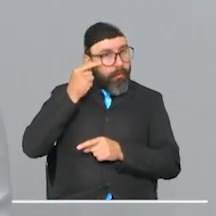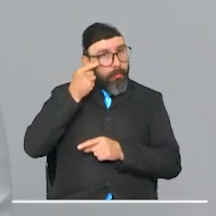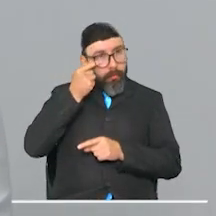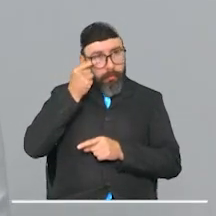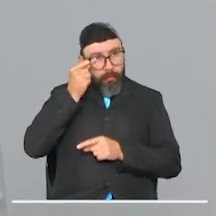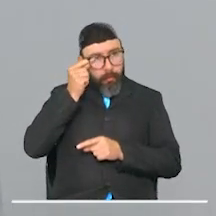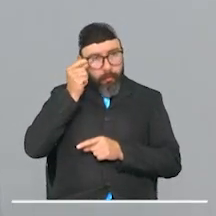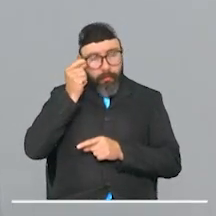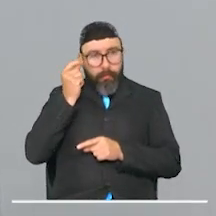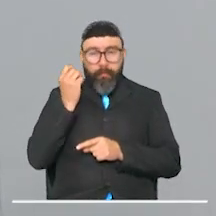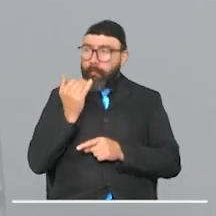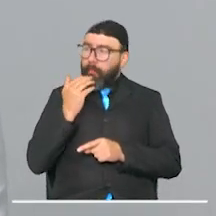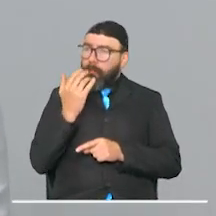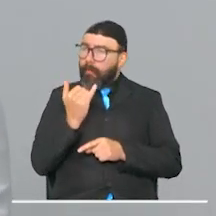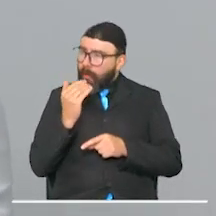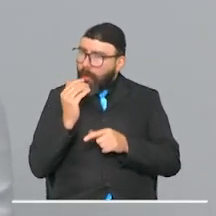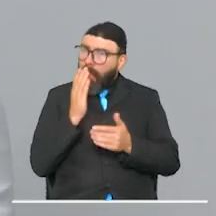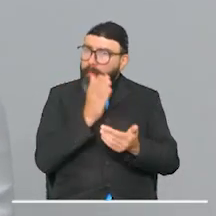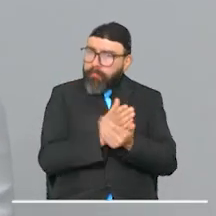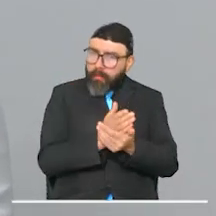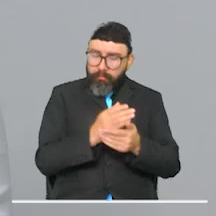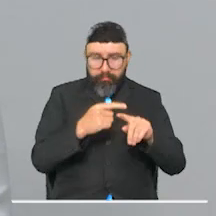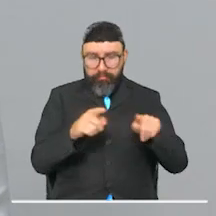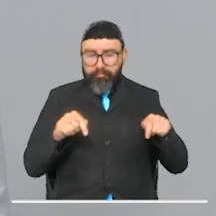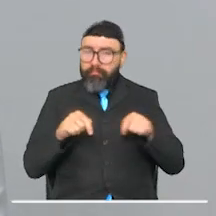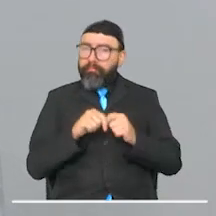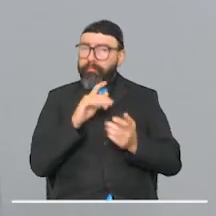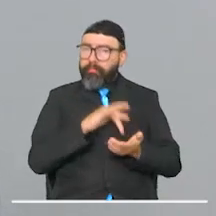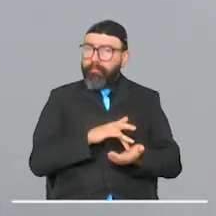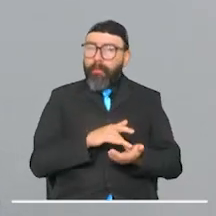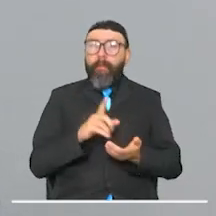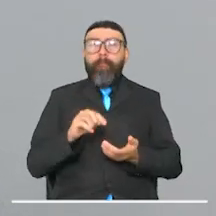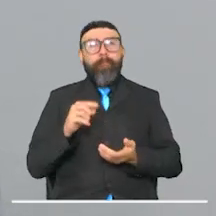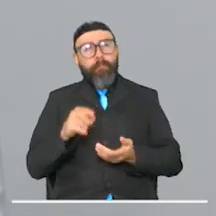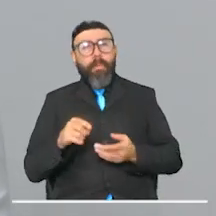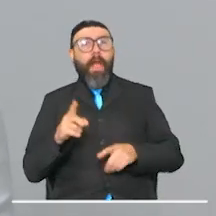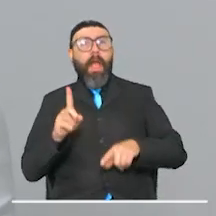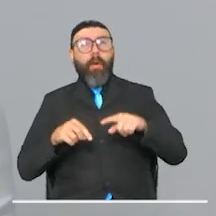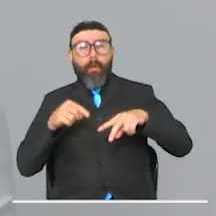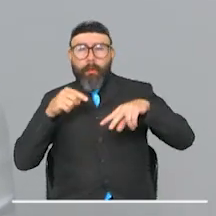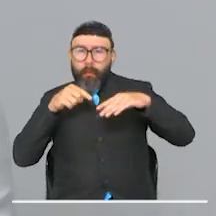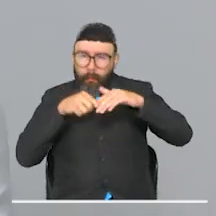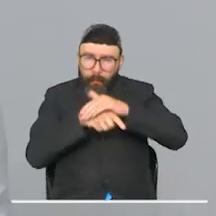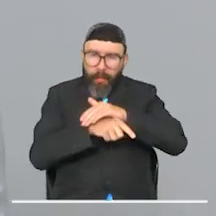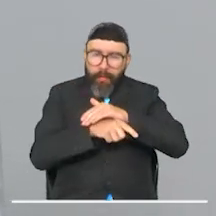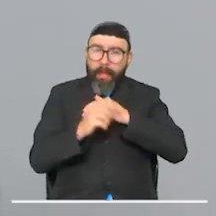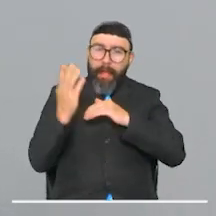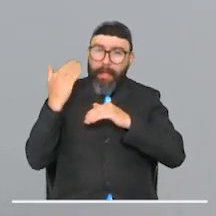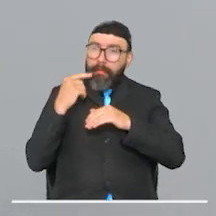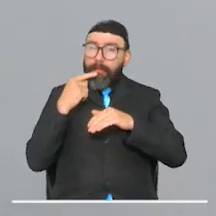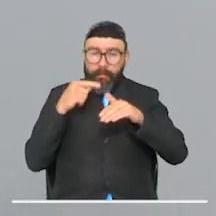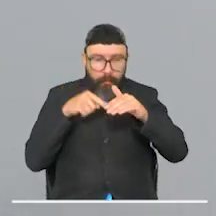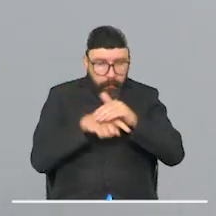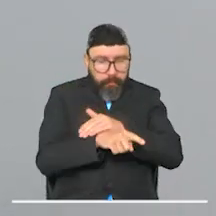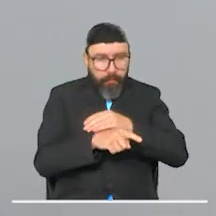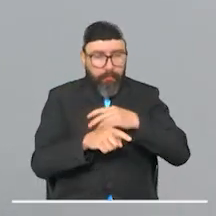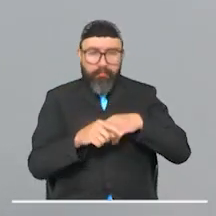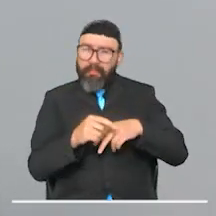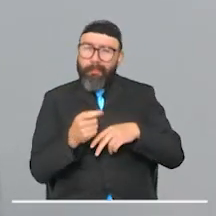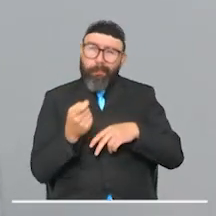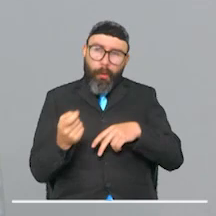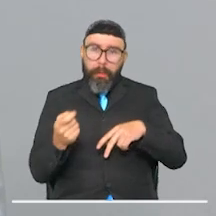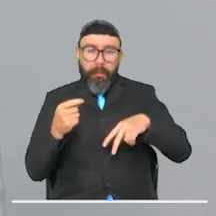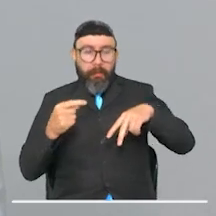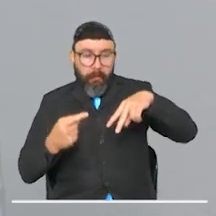en a nivel de consultorio los estudios angiográficos o invasivos a los que yo hacía referencia cada día están en desuso